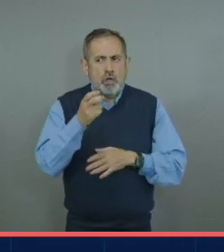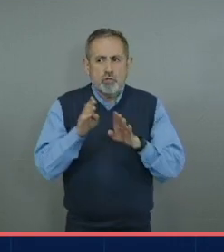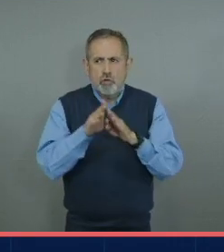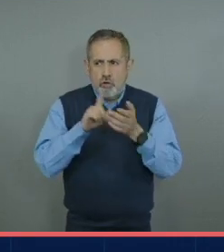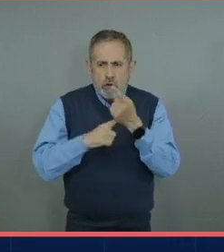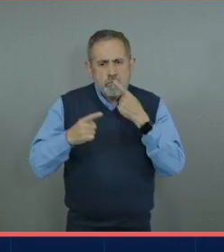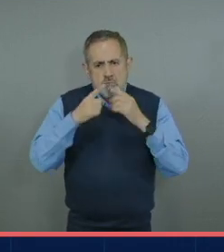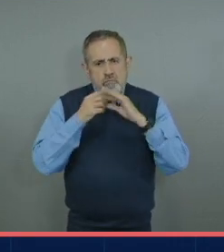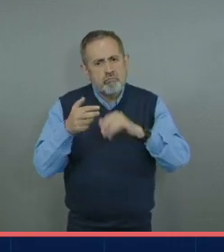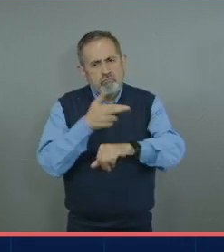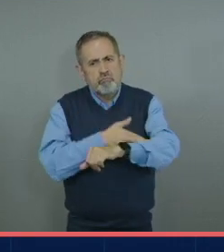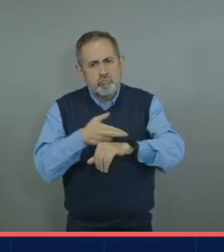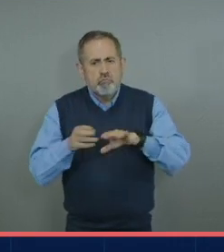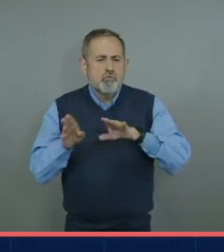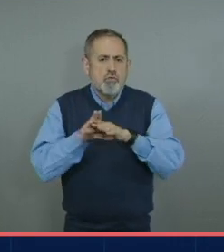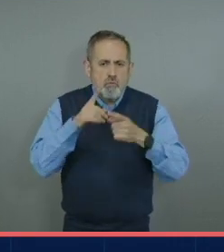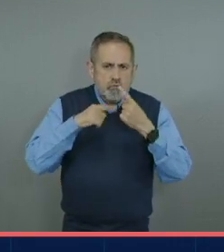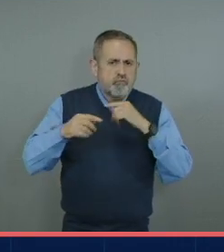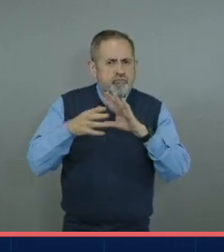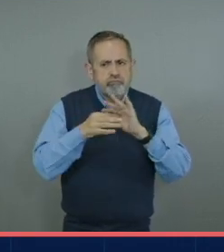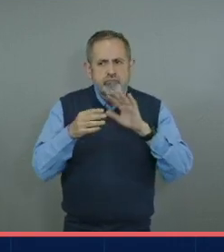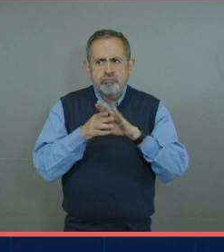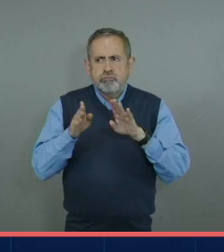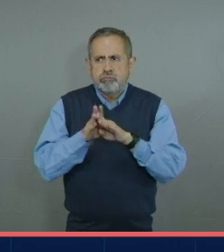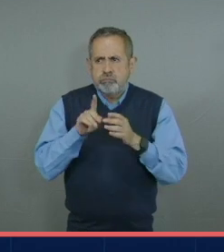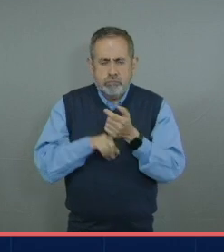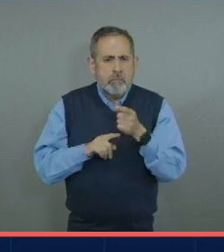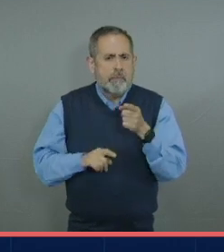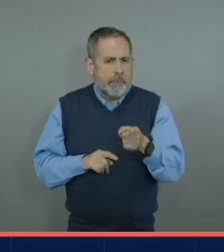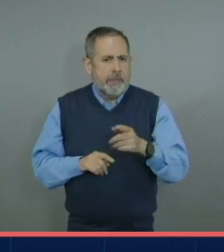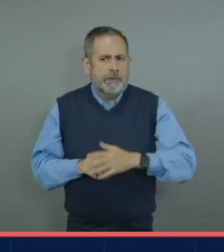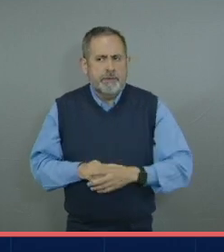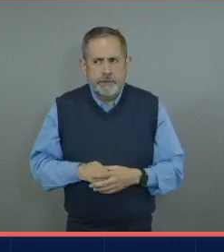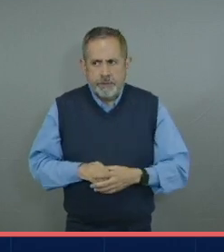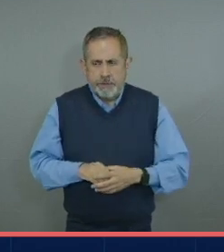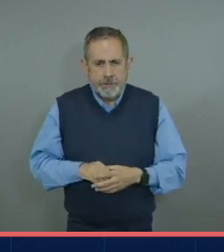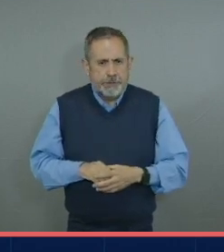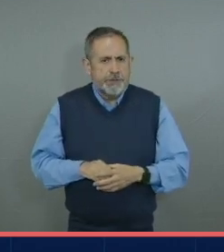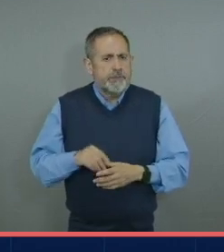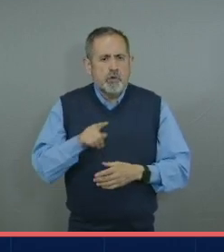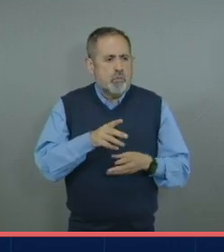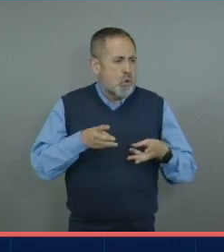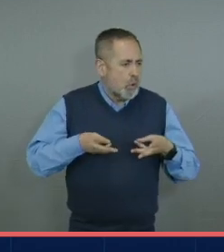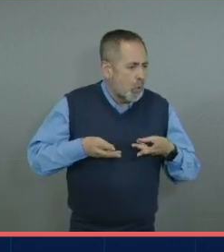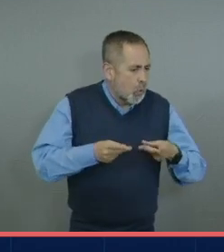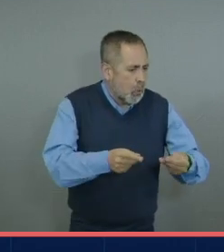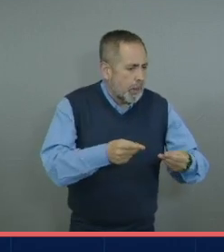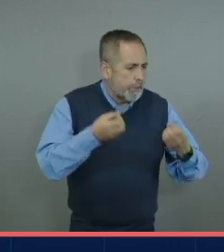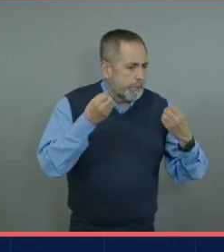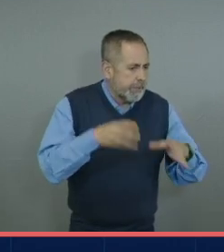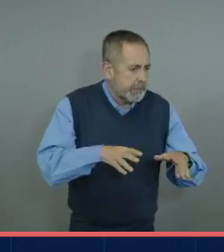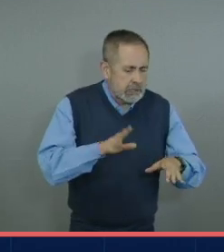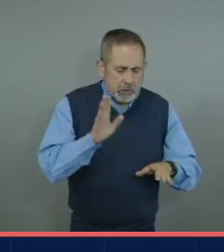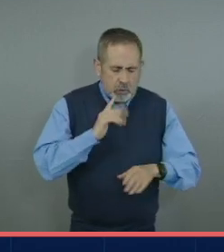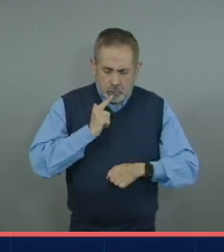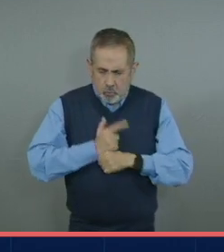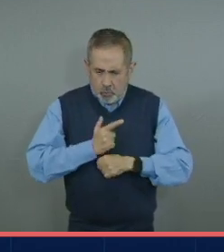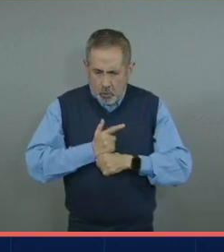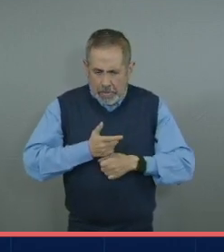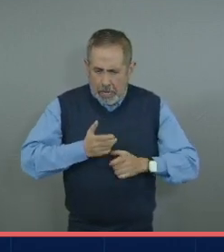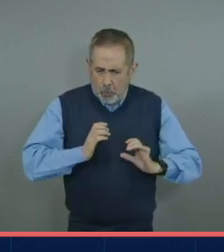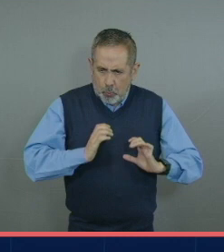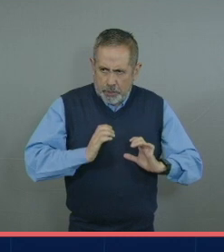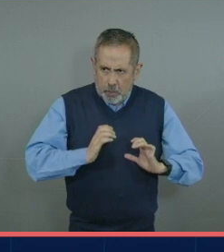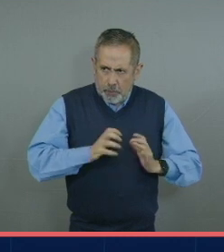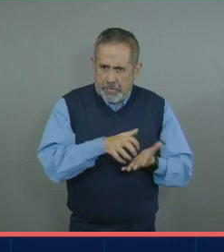en el zapato, detectar cuáles son aquellos gastos que están dejando sin liquidez a mi persona y, por supuesto, a tu